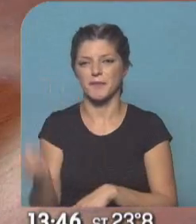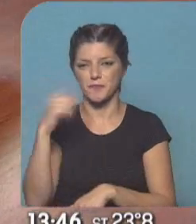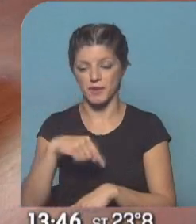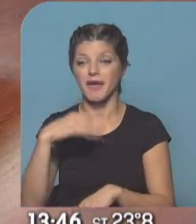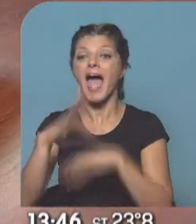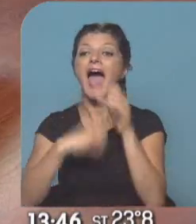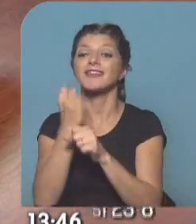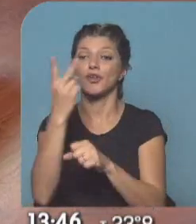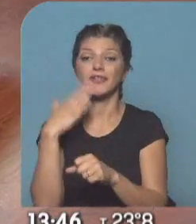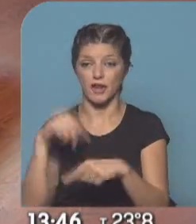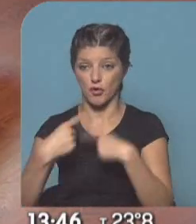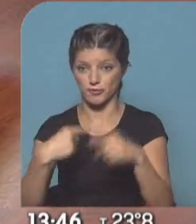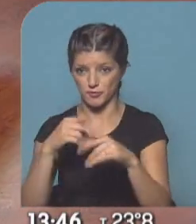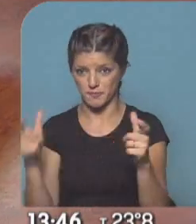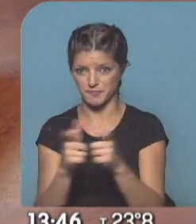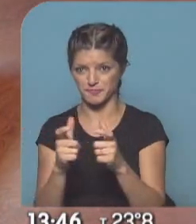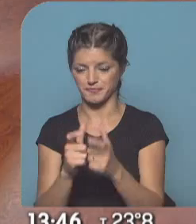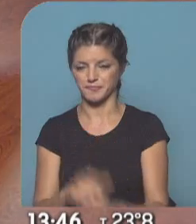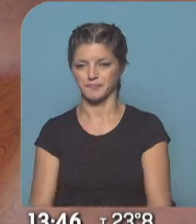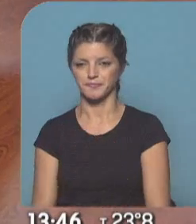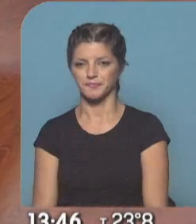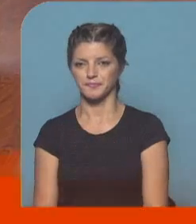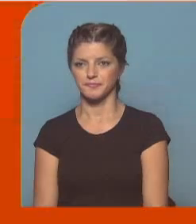Estamos hasta las 2 de la tarde.